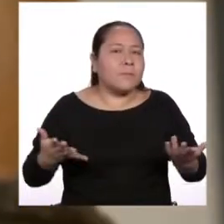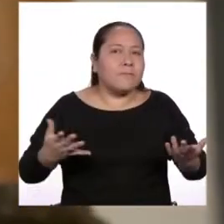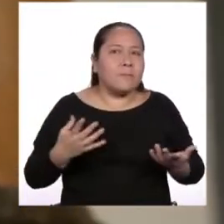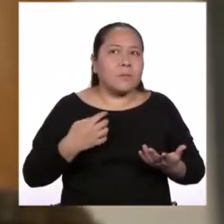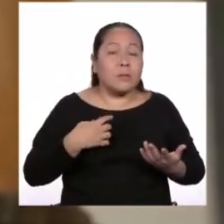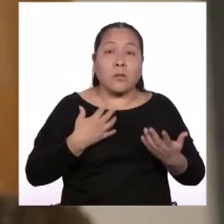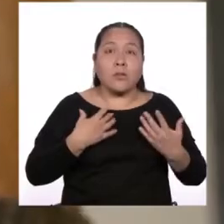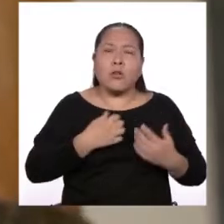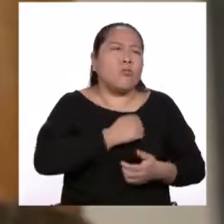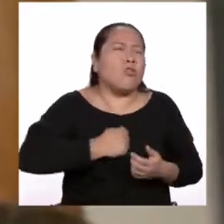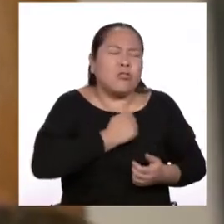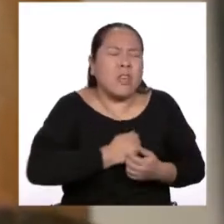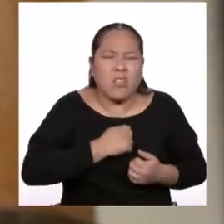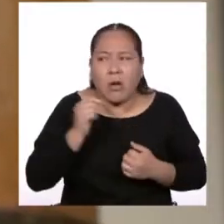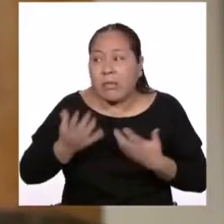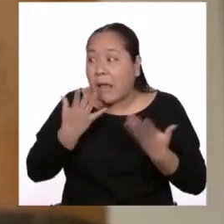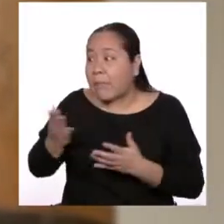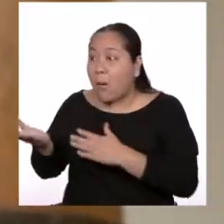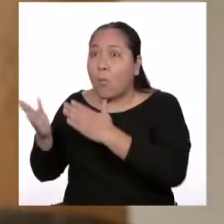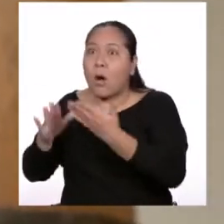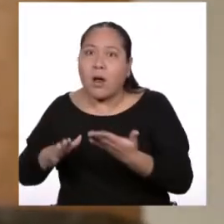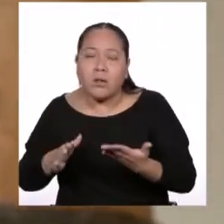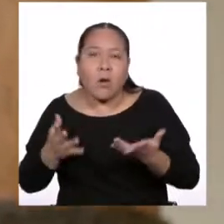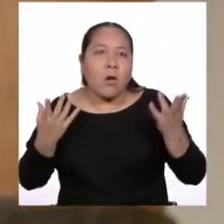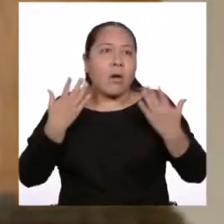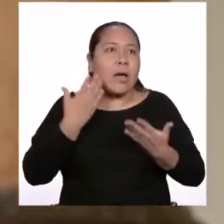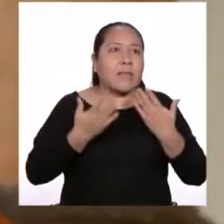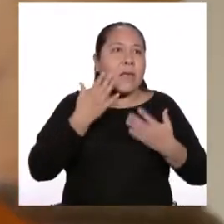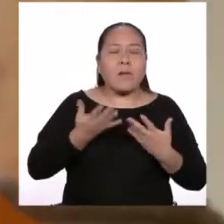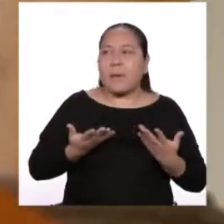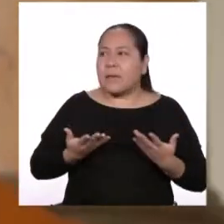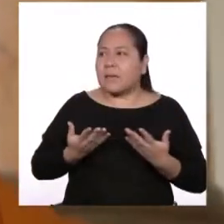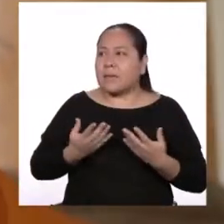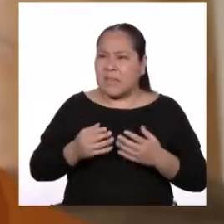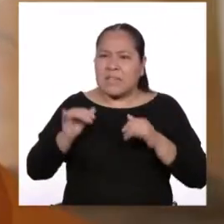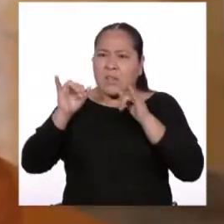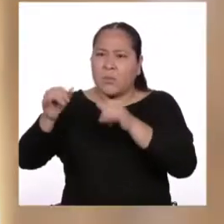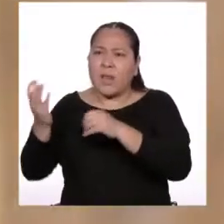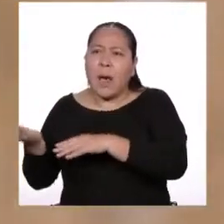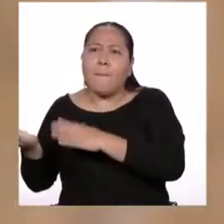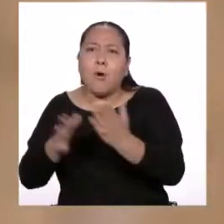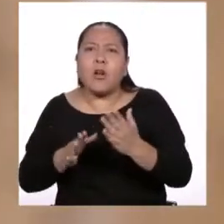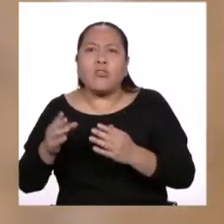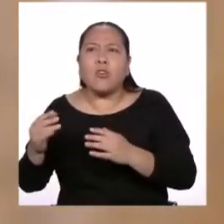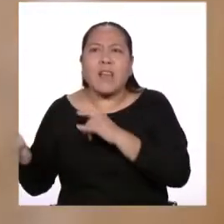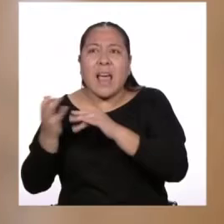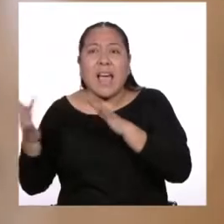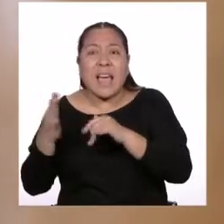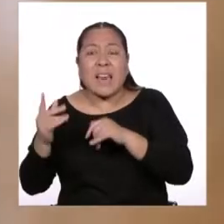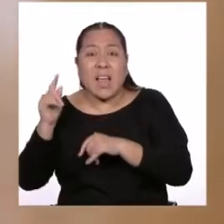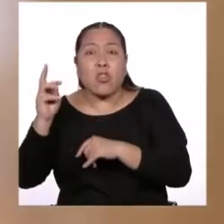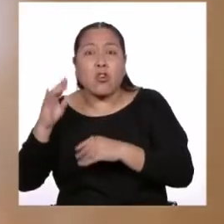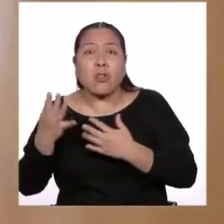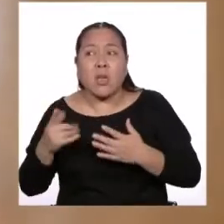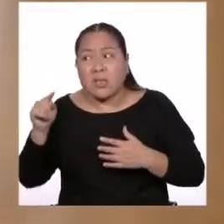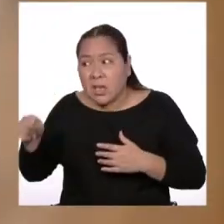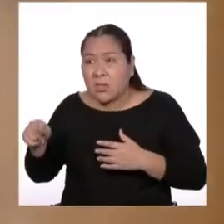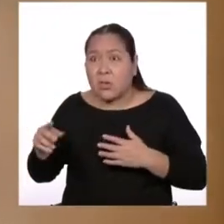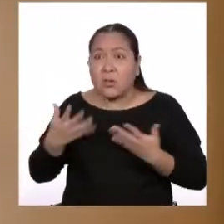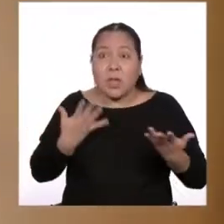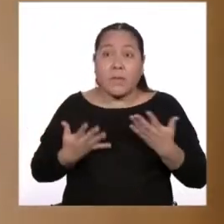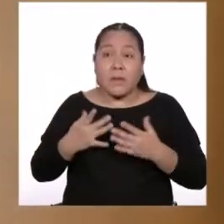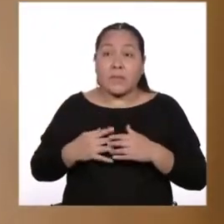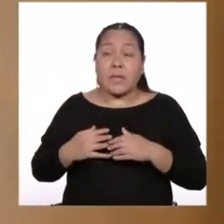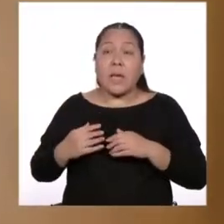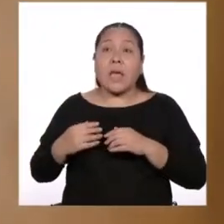aunque estuviese muerto, si hubiese sucumbido en la odiosa tarea de la guerra de Troya. Si ese hubiera sido el caso, el ejército le